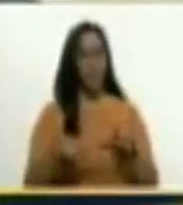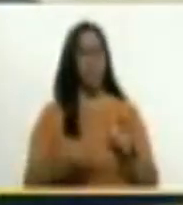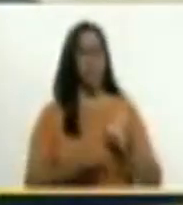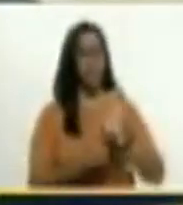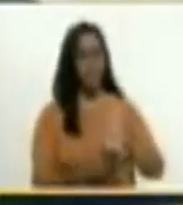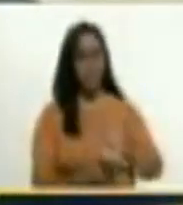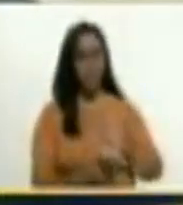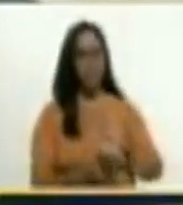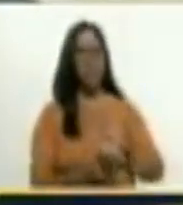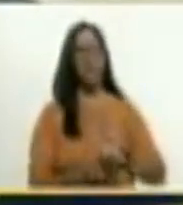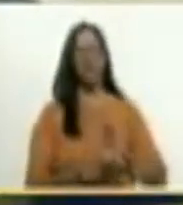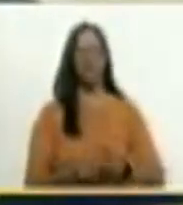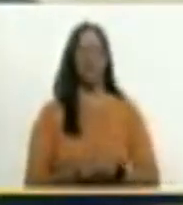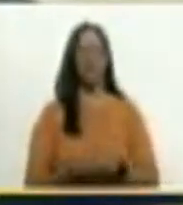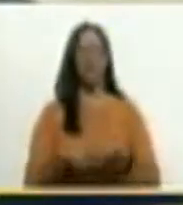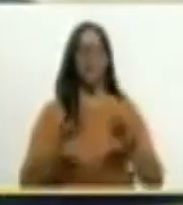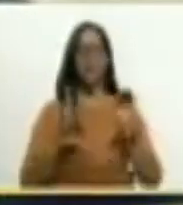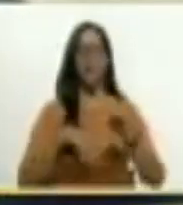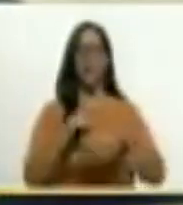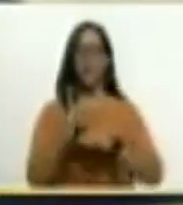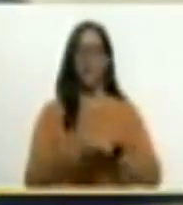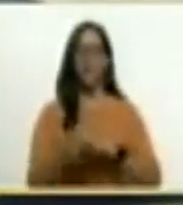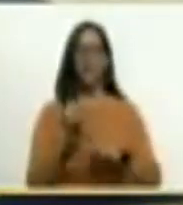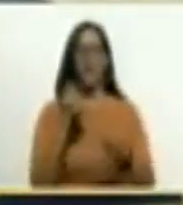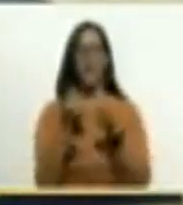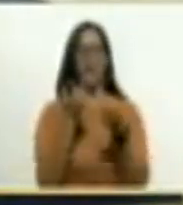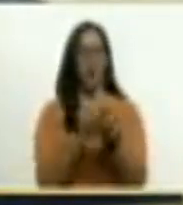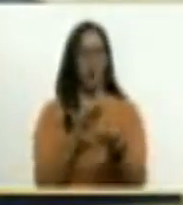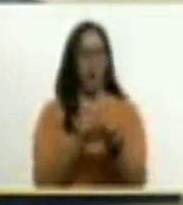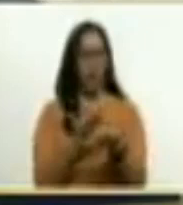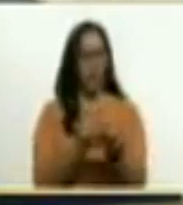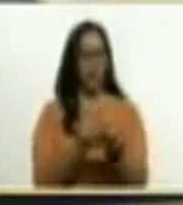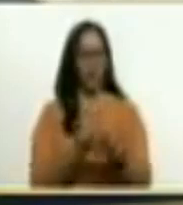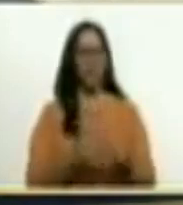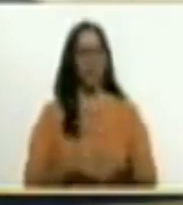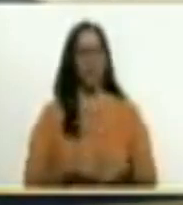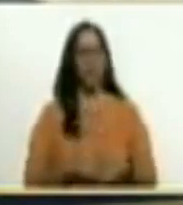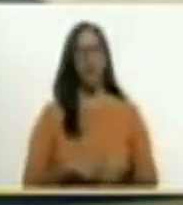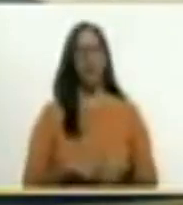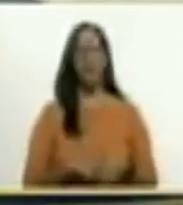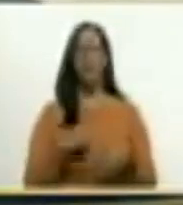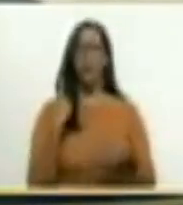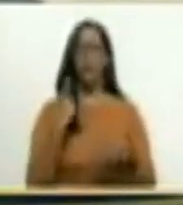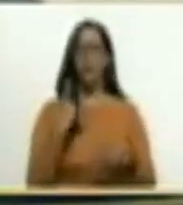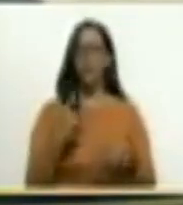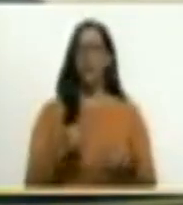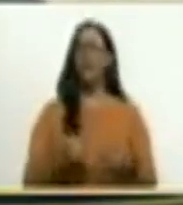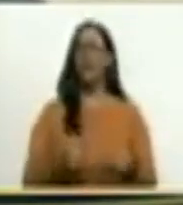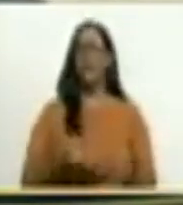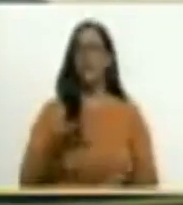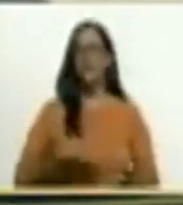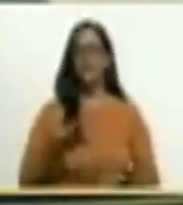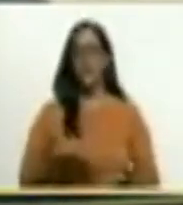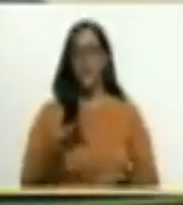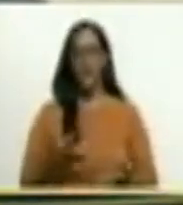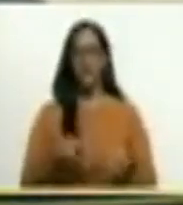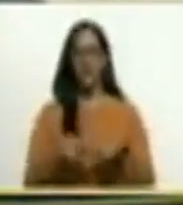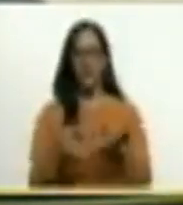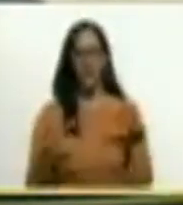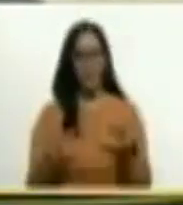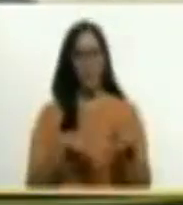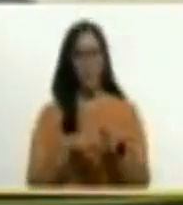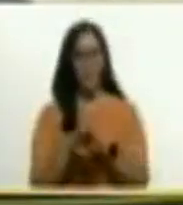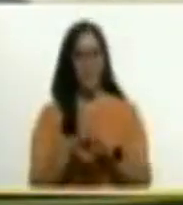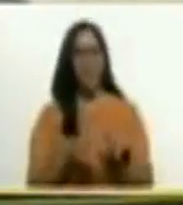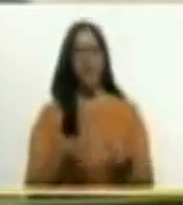de gran importancia estratégica desde el punto de vista económico, como una de las principales plataformas para el desarrollo. Contamos con grandes